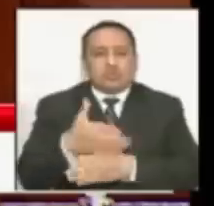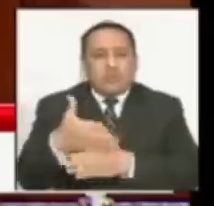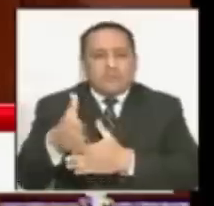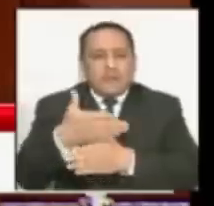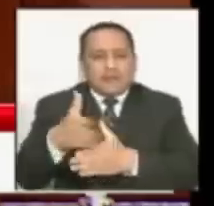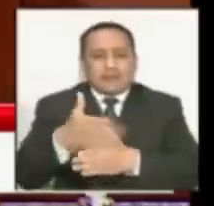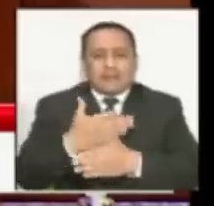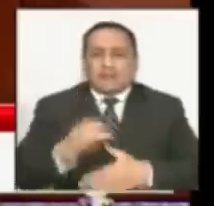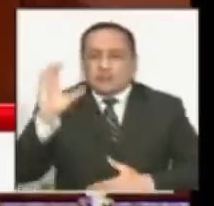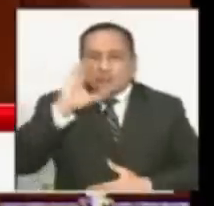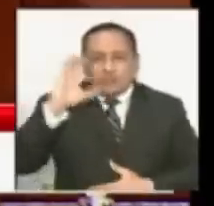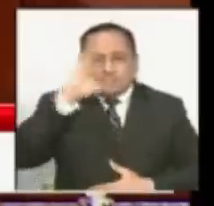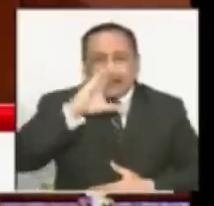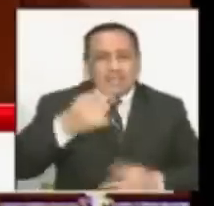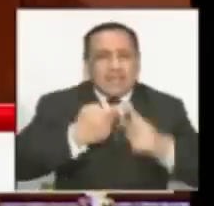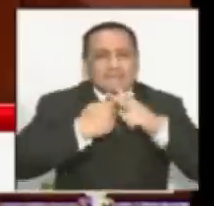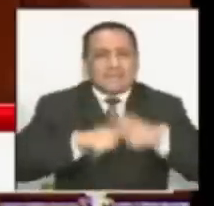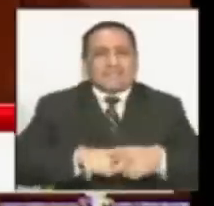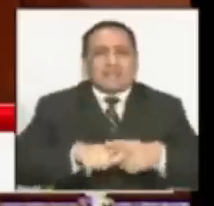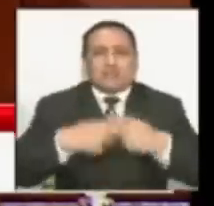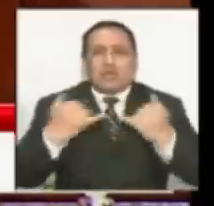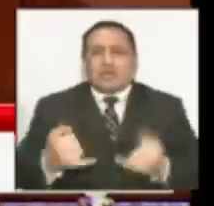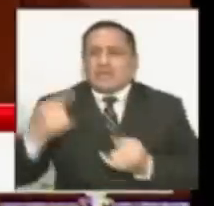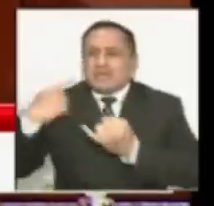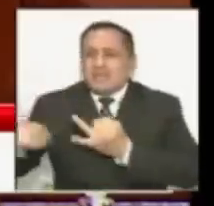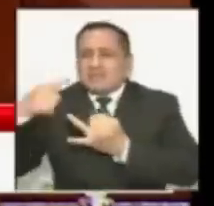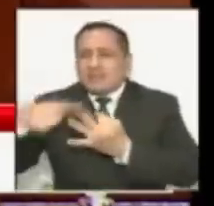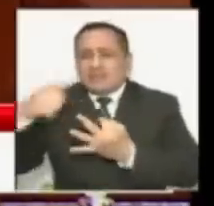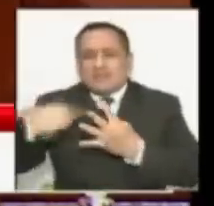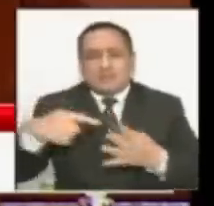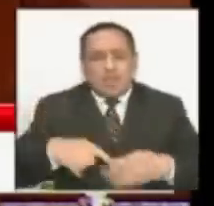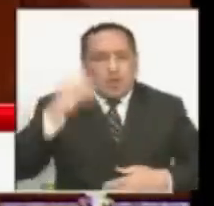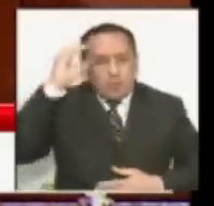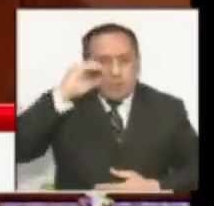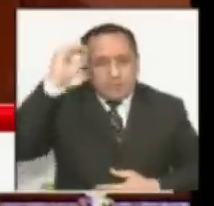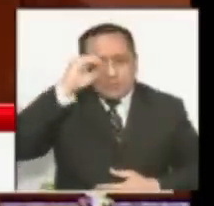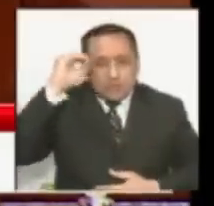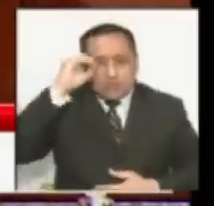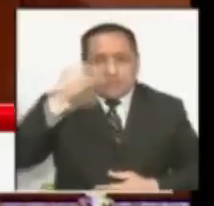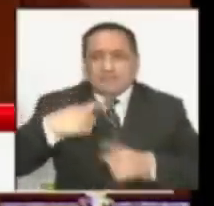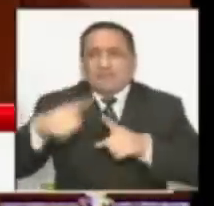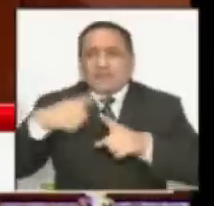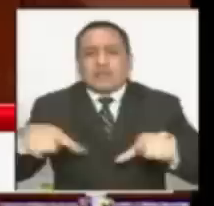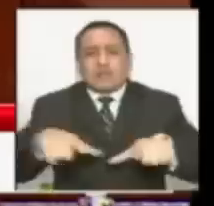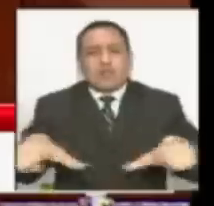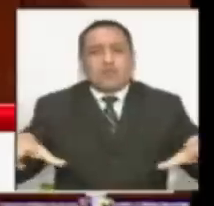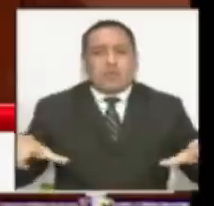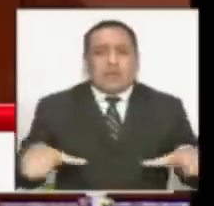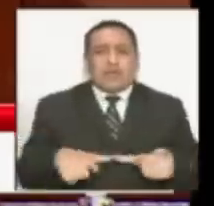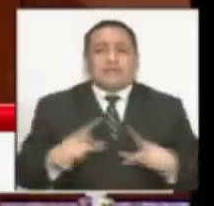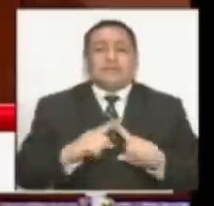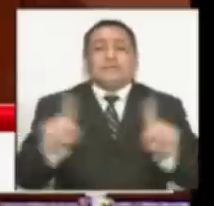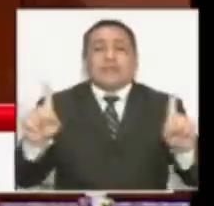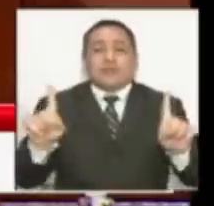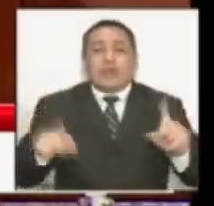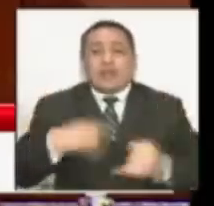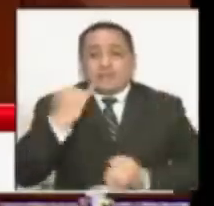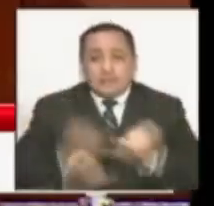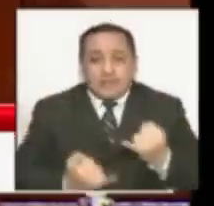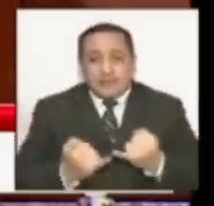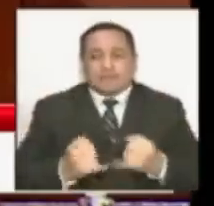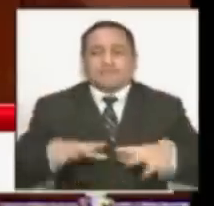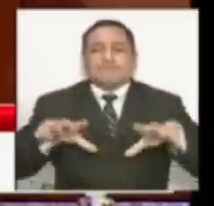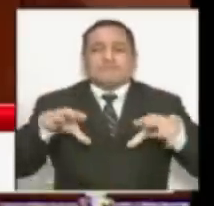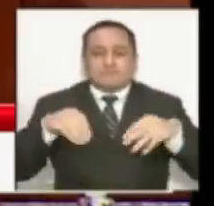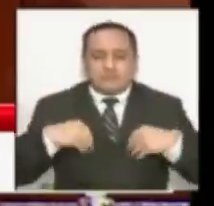empezando esta búsqueda, iniciándolo desde diferentes puntos de diferentes lugares, pero al final